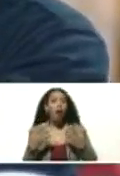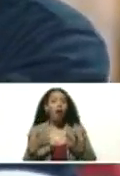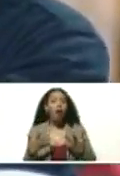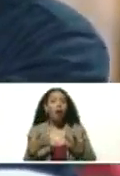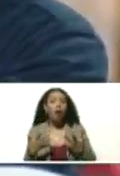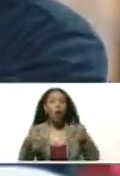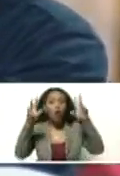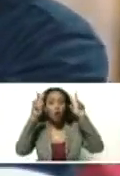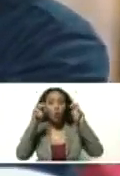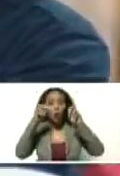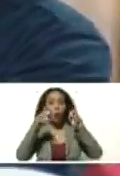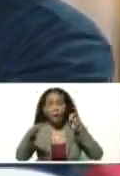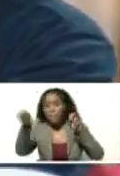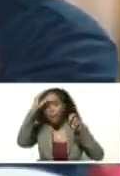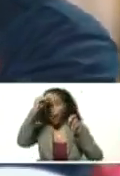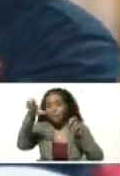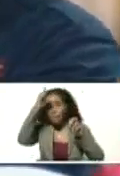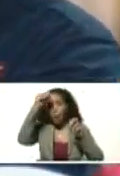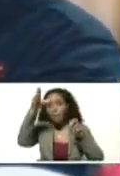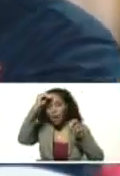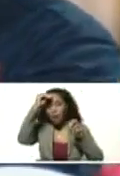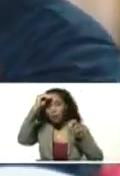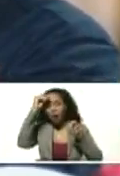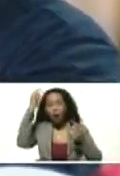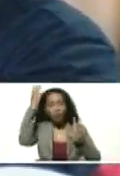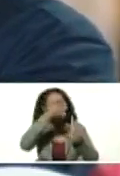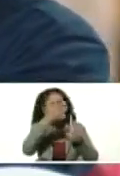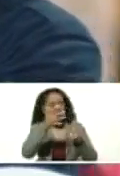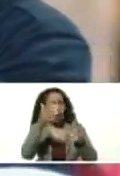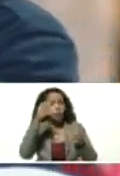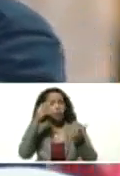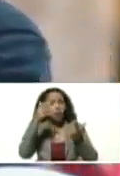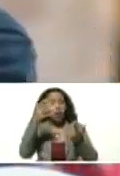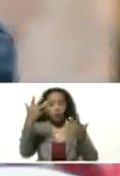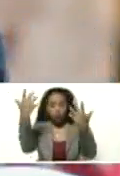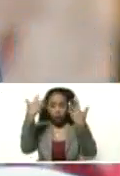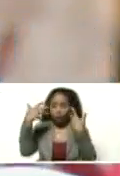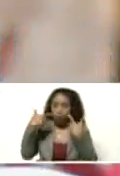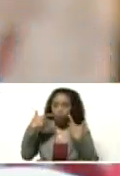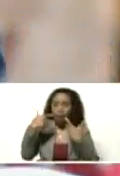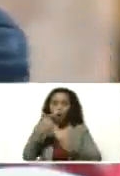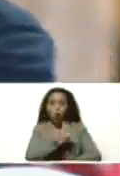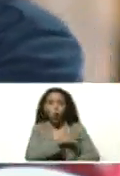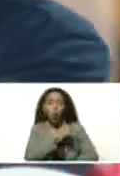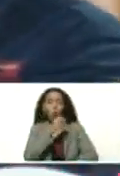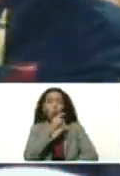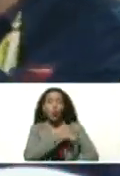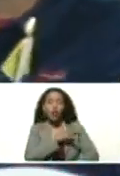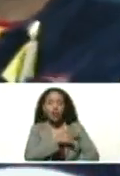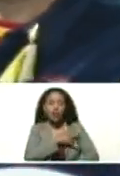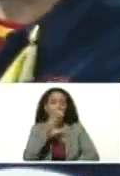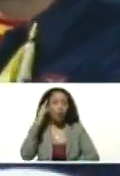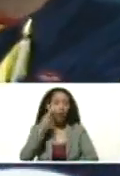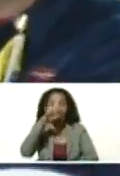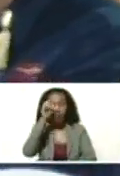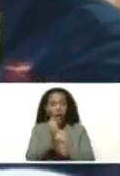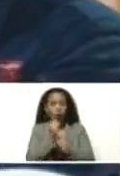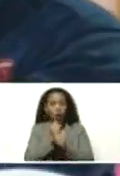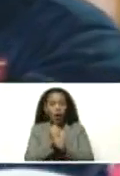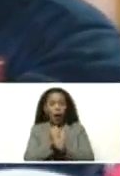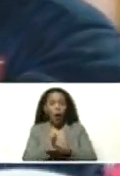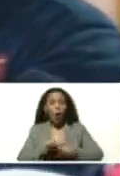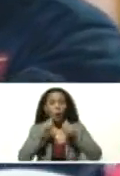al nuevo conocimiento, a la autoformación colectiva a través de la Universidad Bolivariana de Trabajadores, que justamente partió